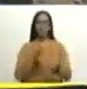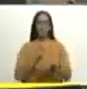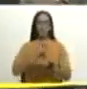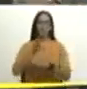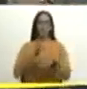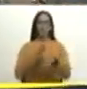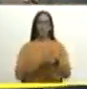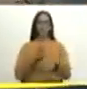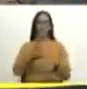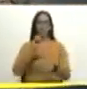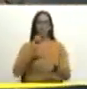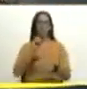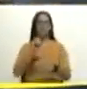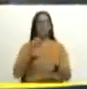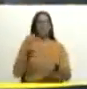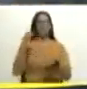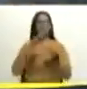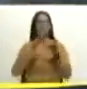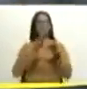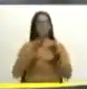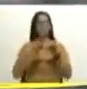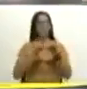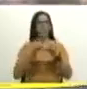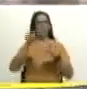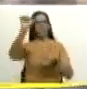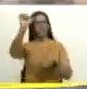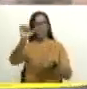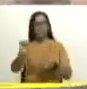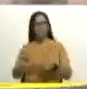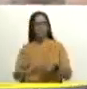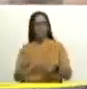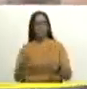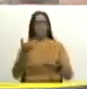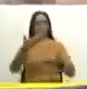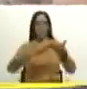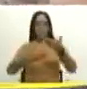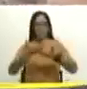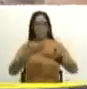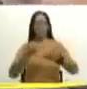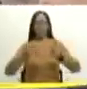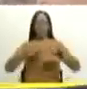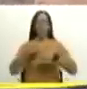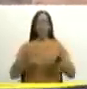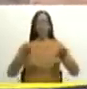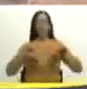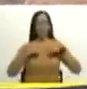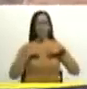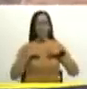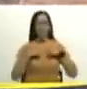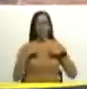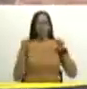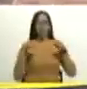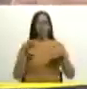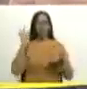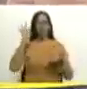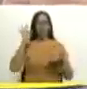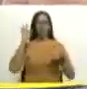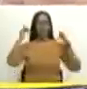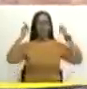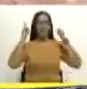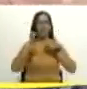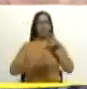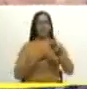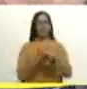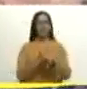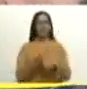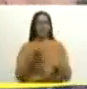del 30 de septiembre para que esa muestra sea analizada, sea procesada y, bueno, sea aceptada en esta feria internacional. Es una